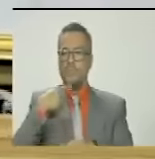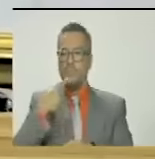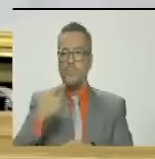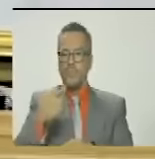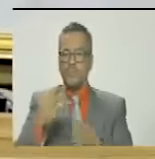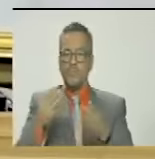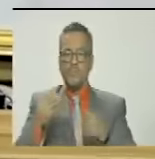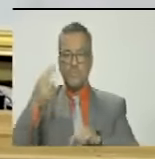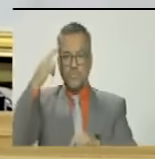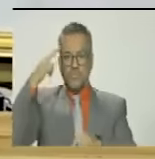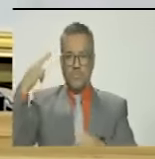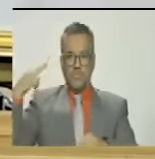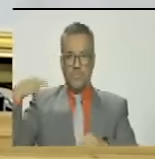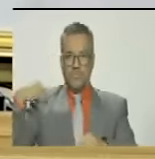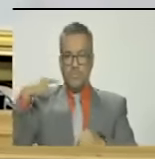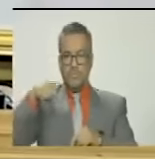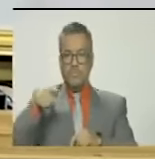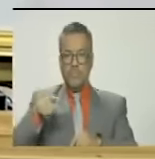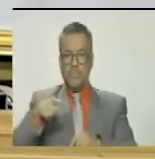con orgullo que